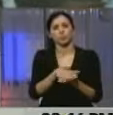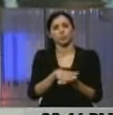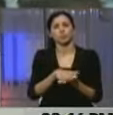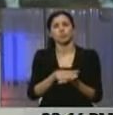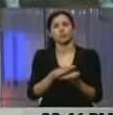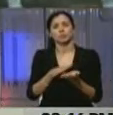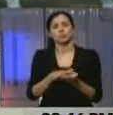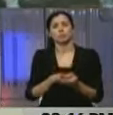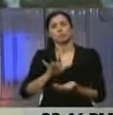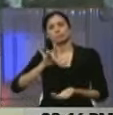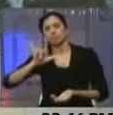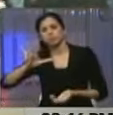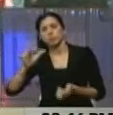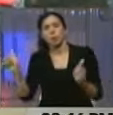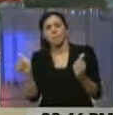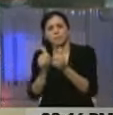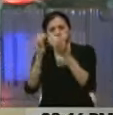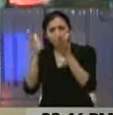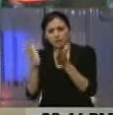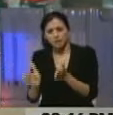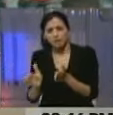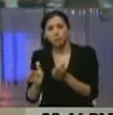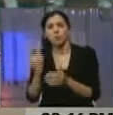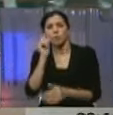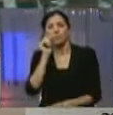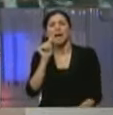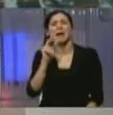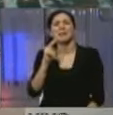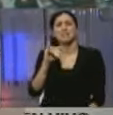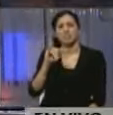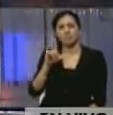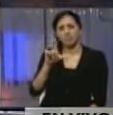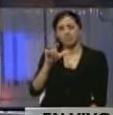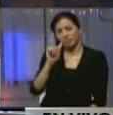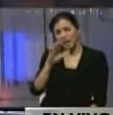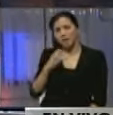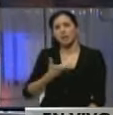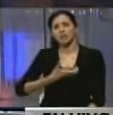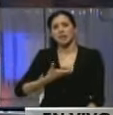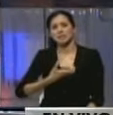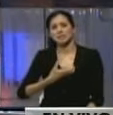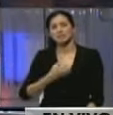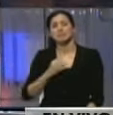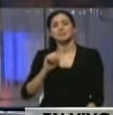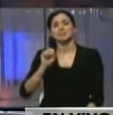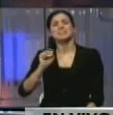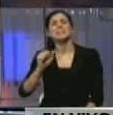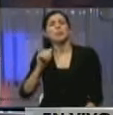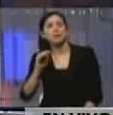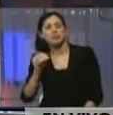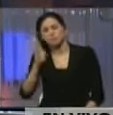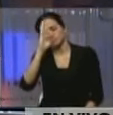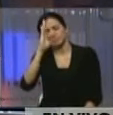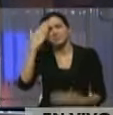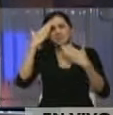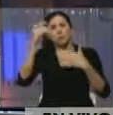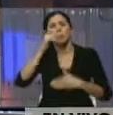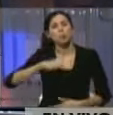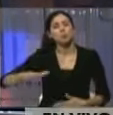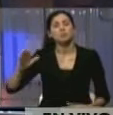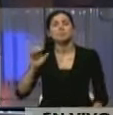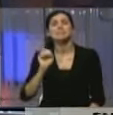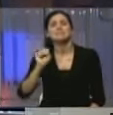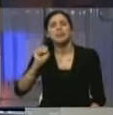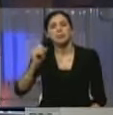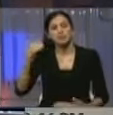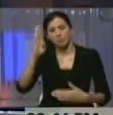nuestro querido compañero Aníbal Chávez Frías, alcalde de Sabaneta de Barinas. Desde aquí le envío un saludo al pueblo de Sabaneta